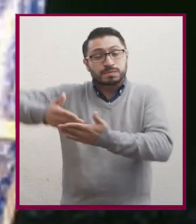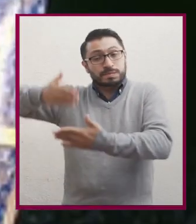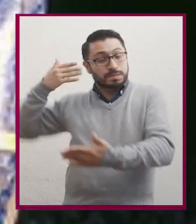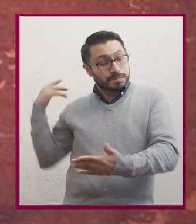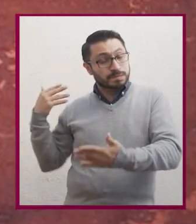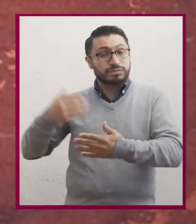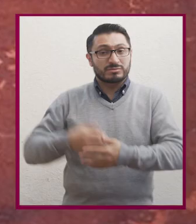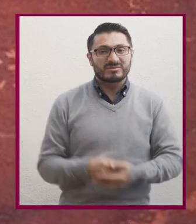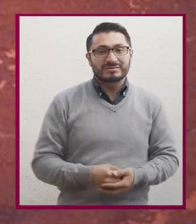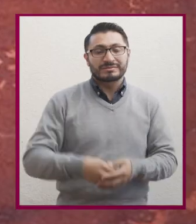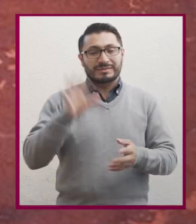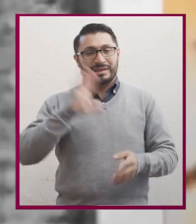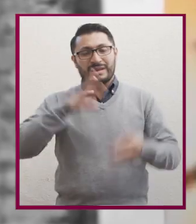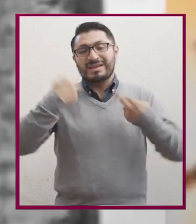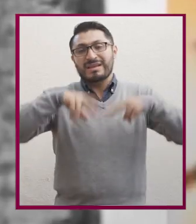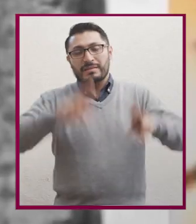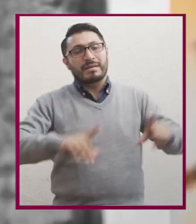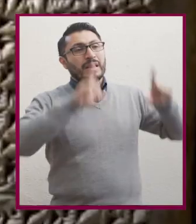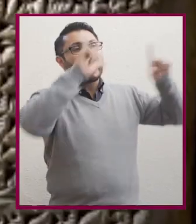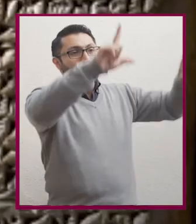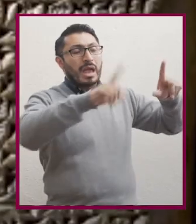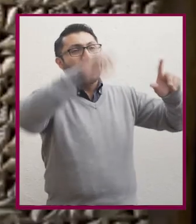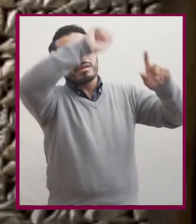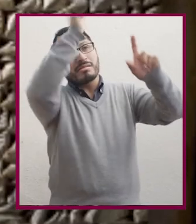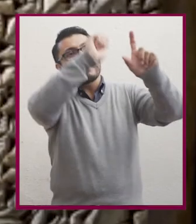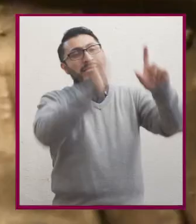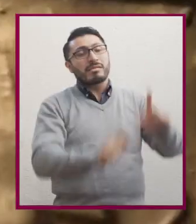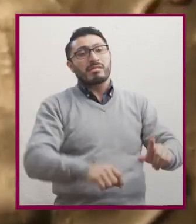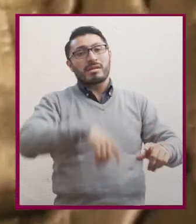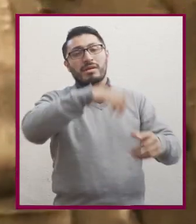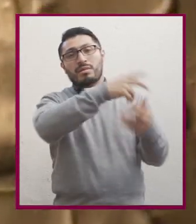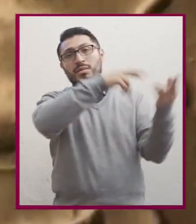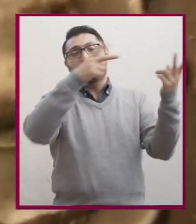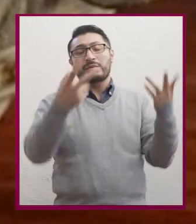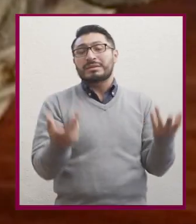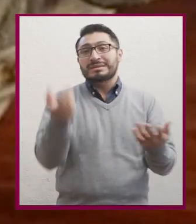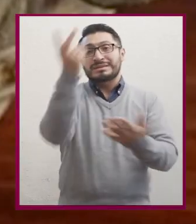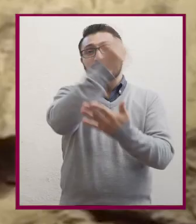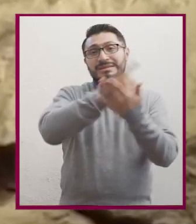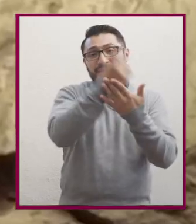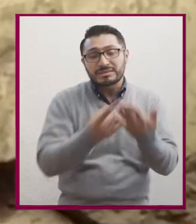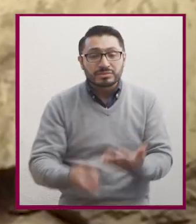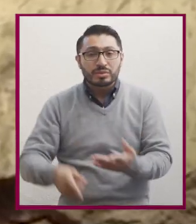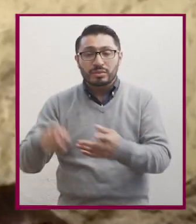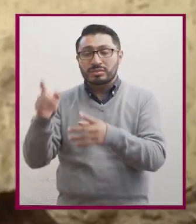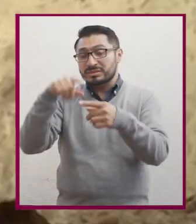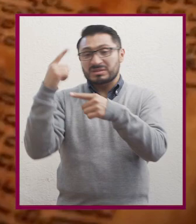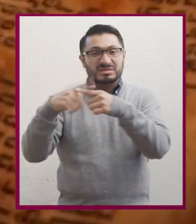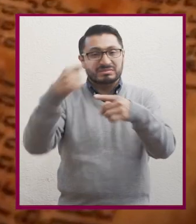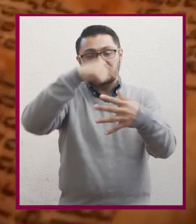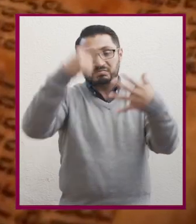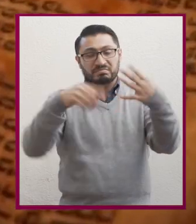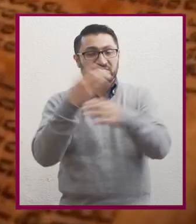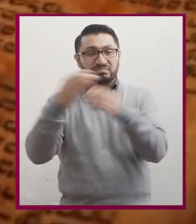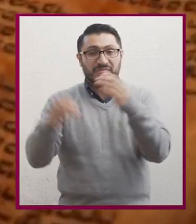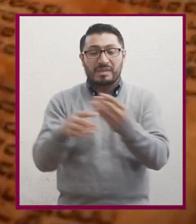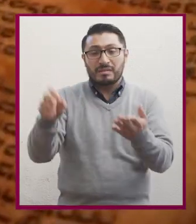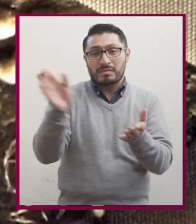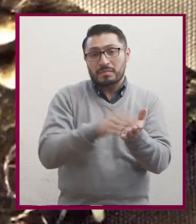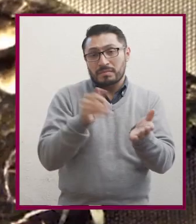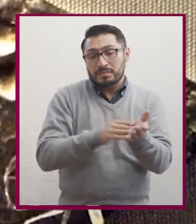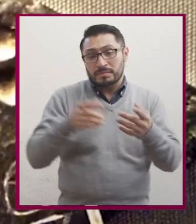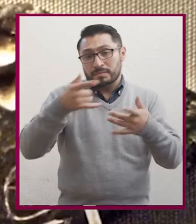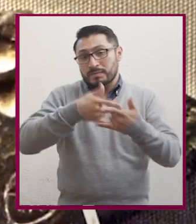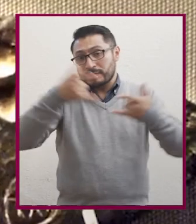con representaciones en pinturas, esculturas, estelas, tablillas, cerámica y otros objetos y documentos.